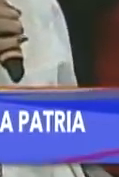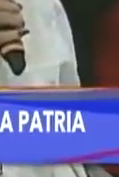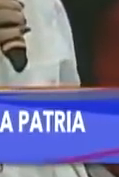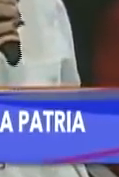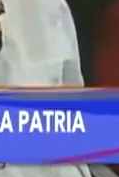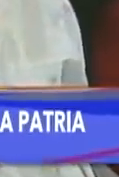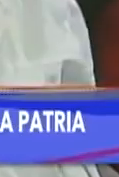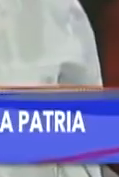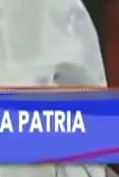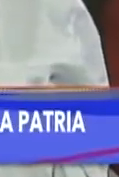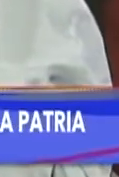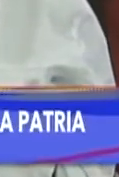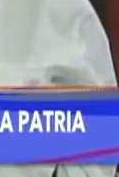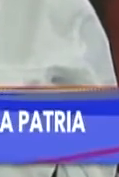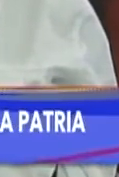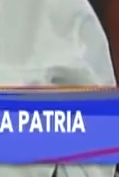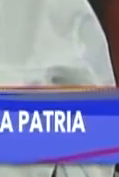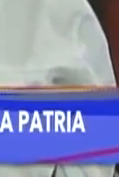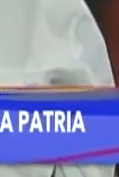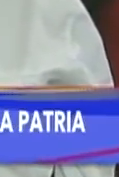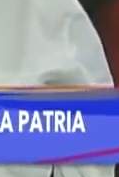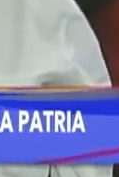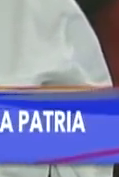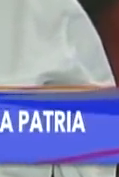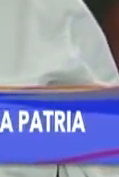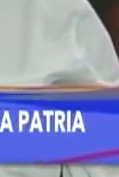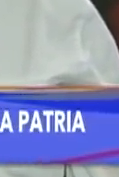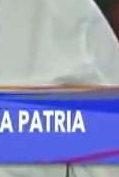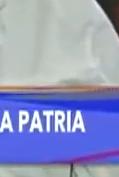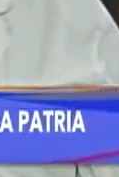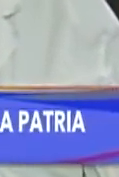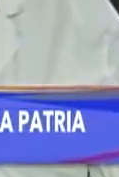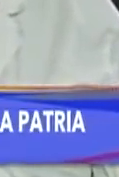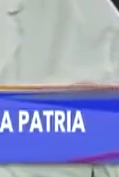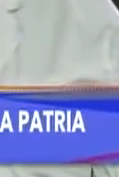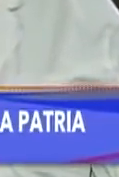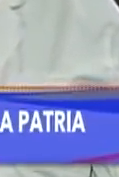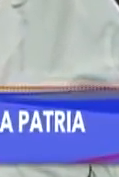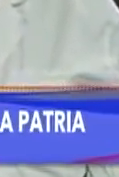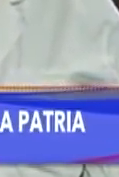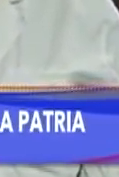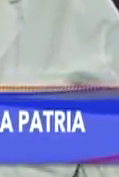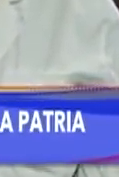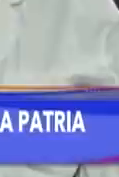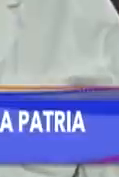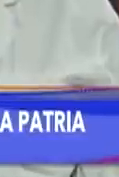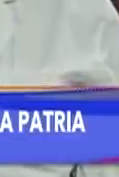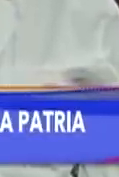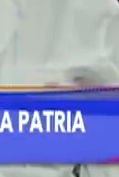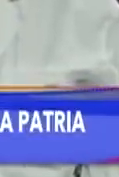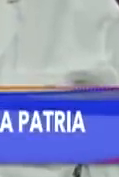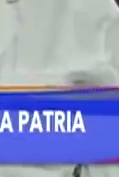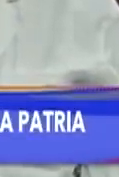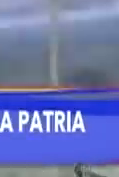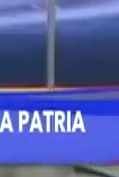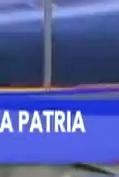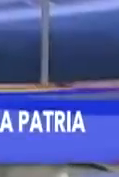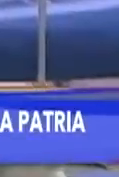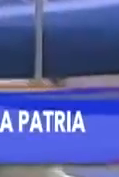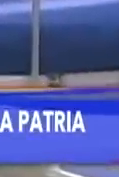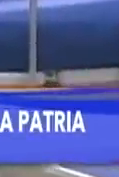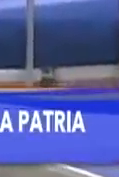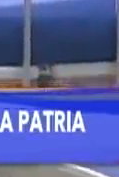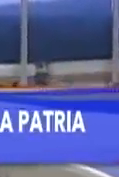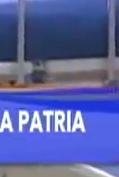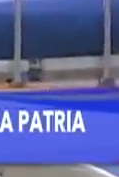paciente en trabajo de parto y que le estamos brindando la mejor atención. Igualmente, el